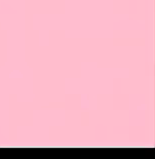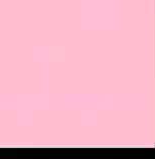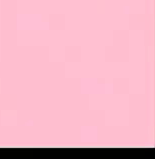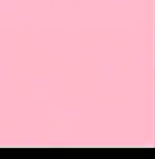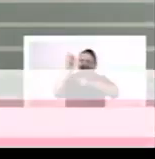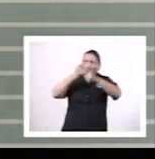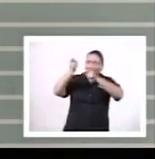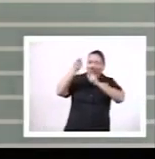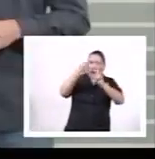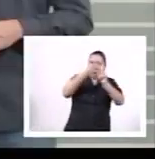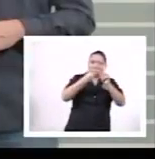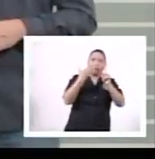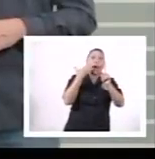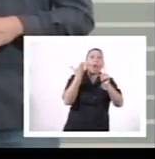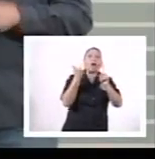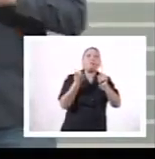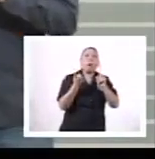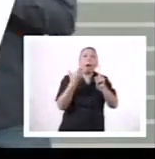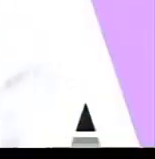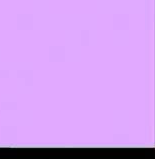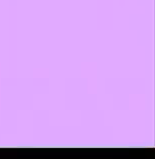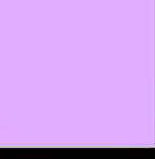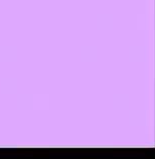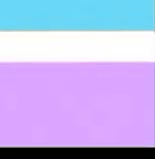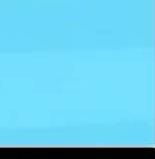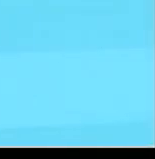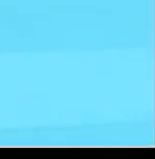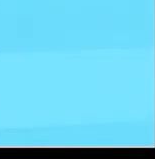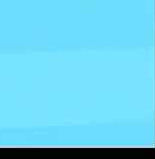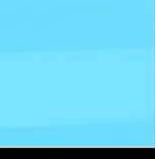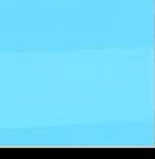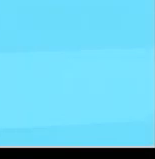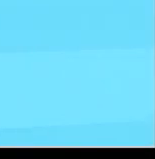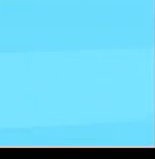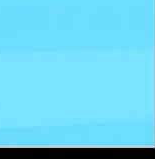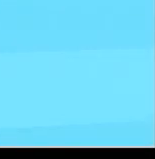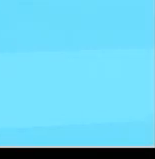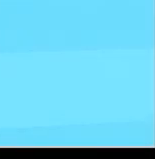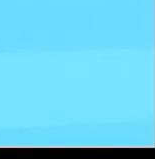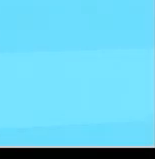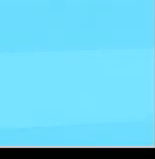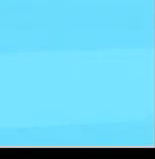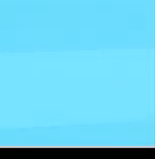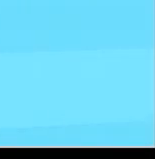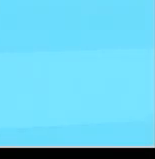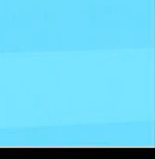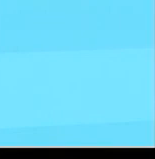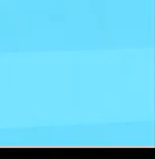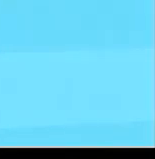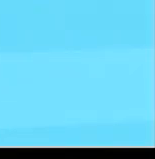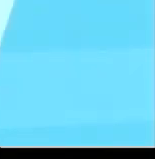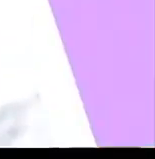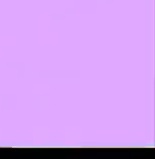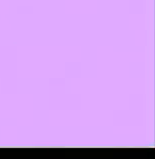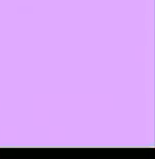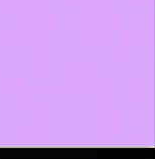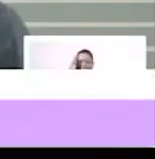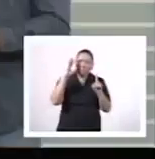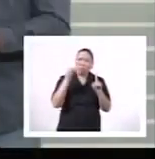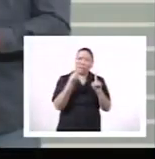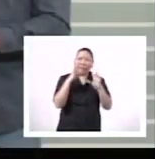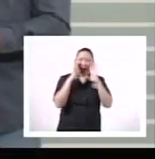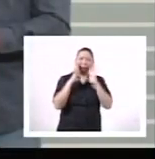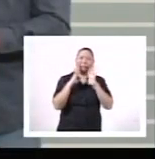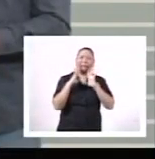barrilete a la señora? La número 2 es: ¿por qué la señora lloró cuando bajó el barrilete?